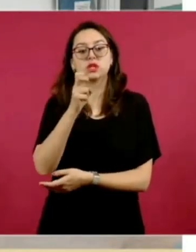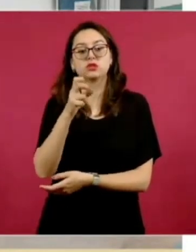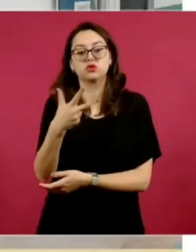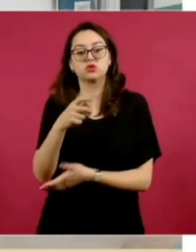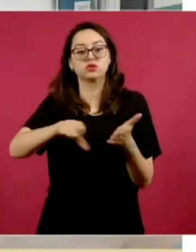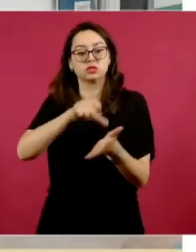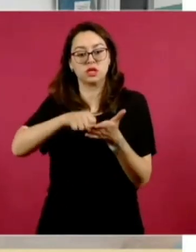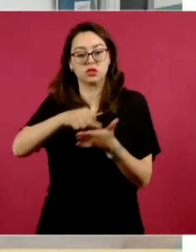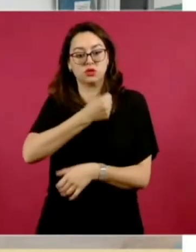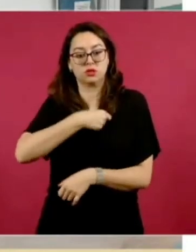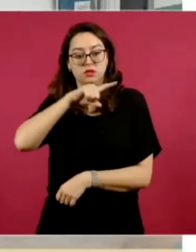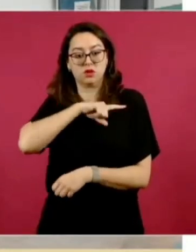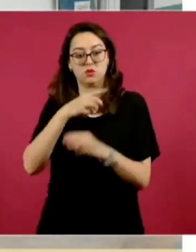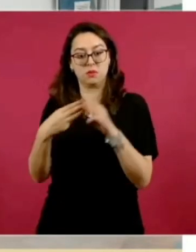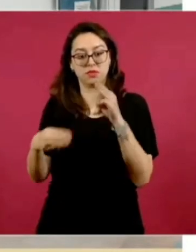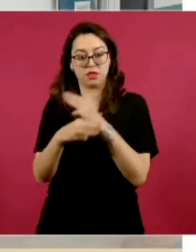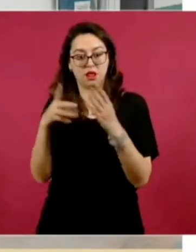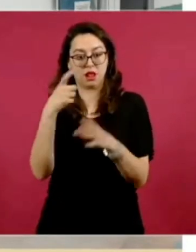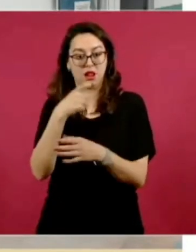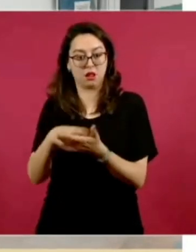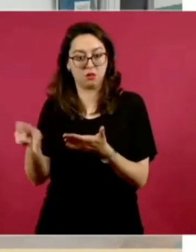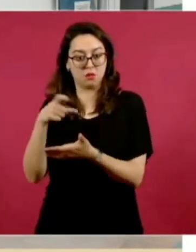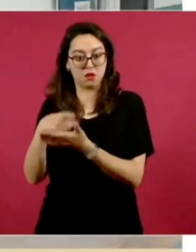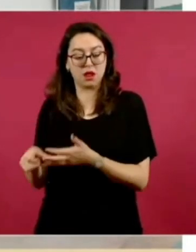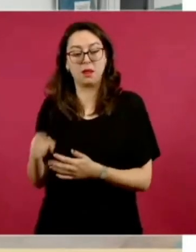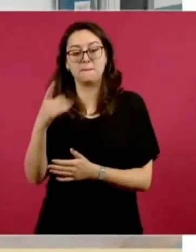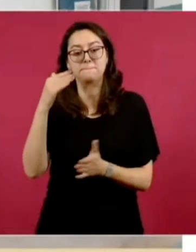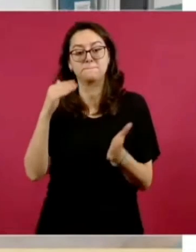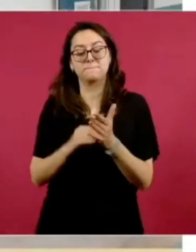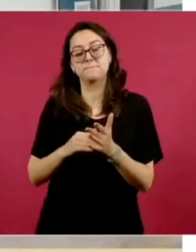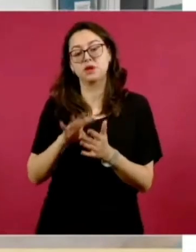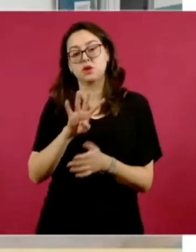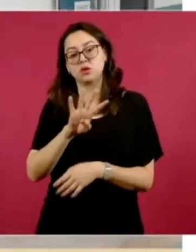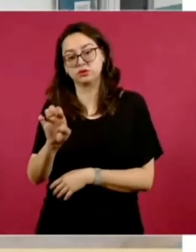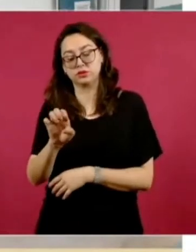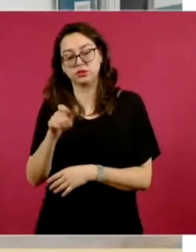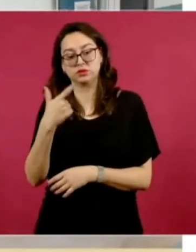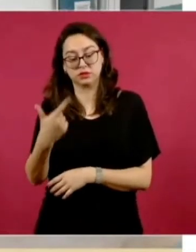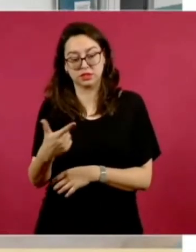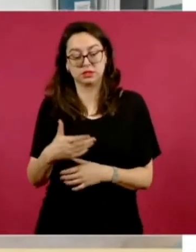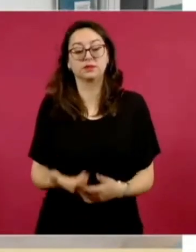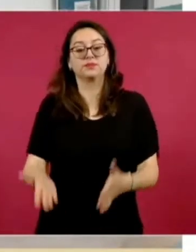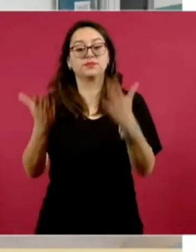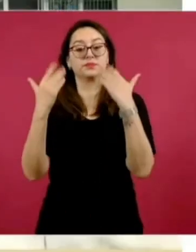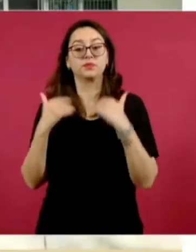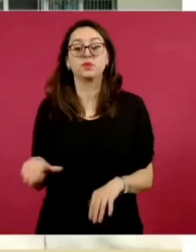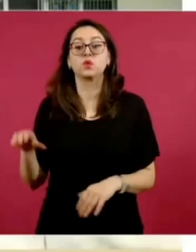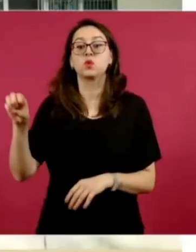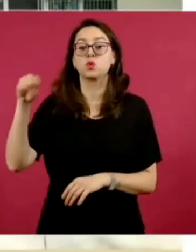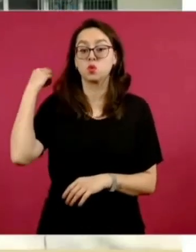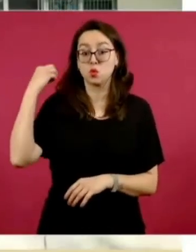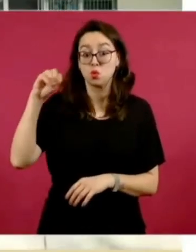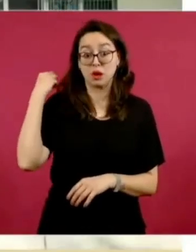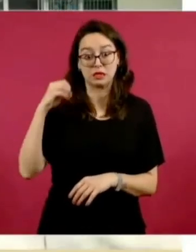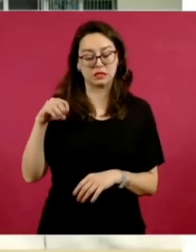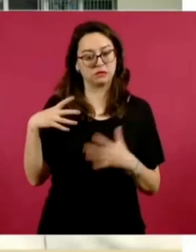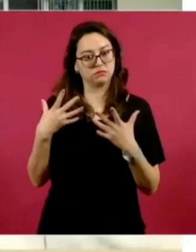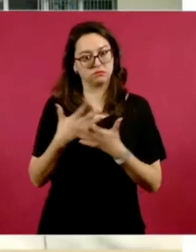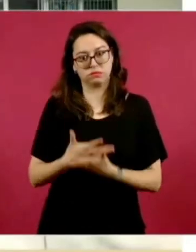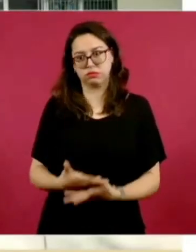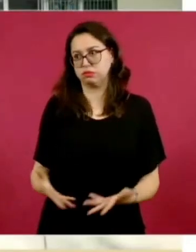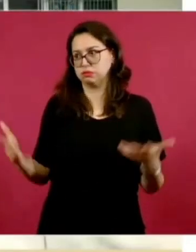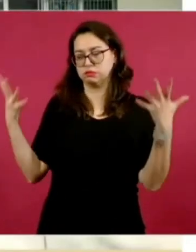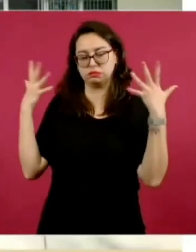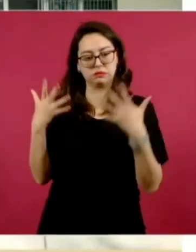1,407 equipos médicos. En el estado de Oaxaca, que también tiene un número muy importante de